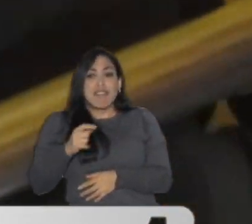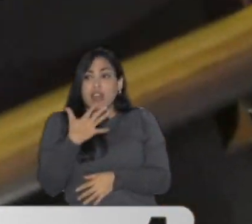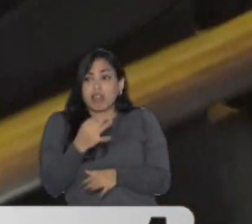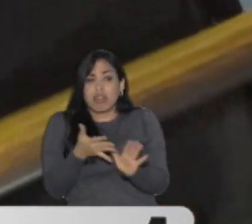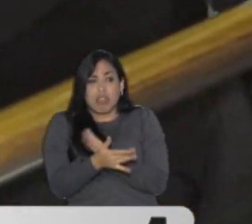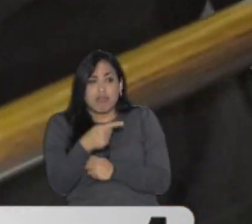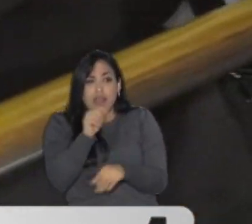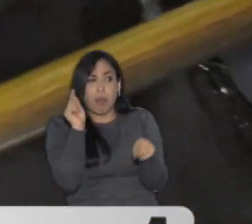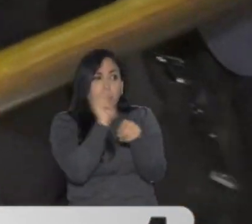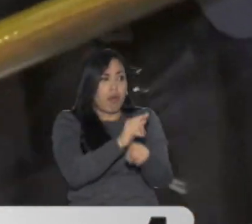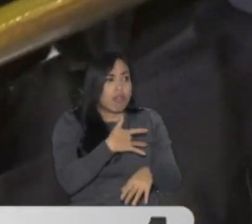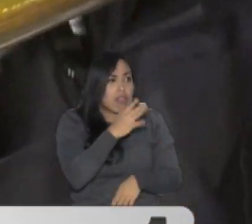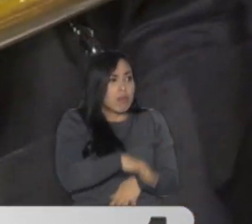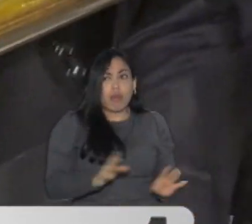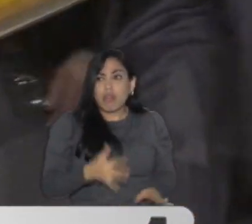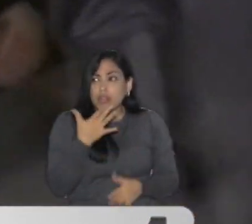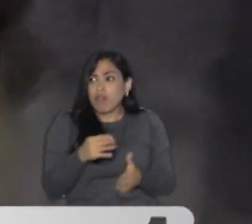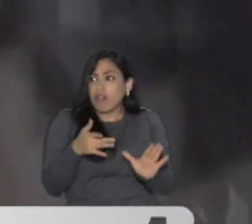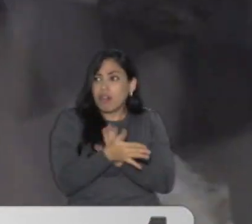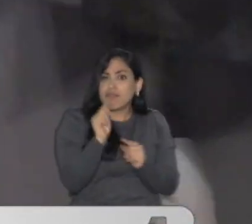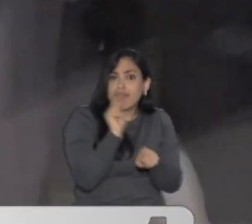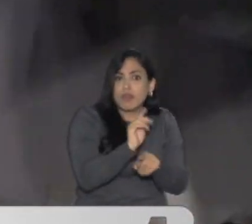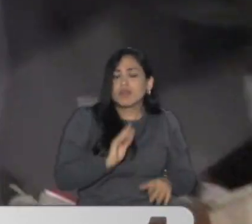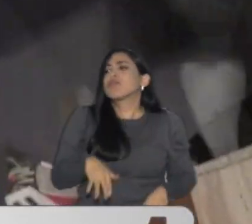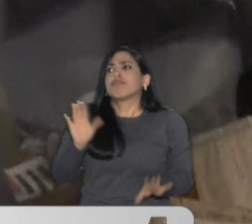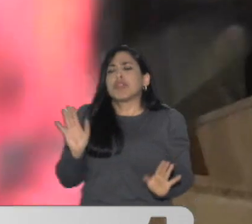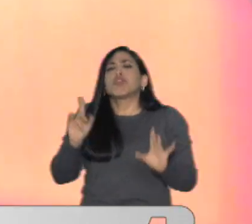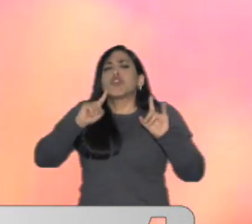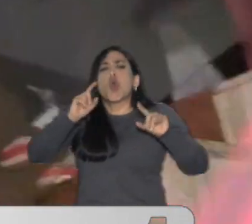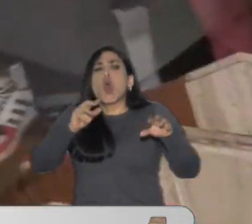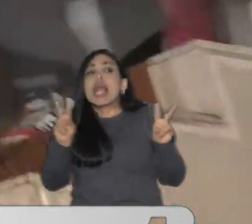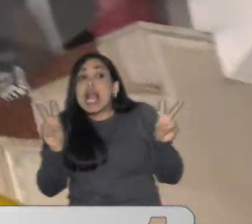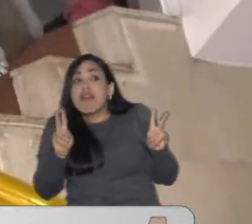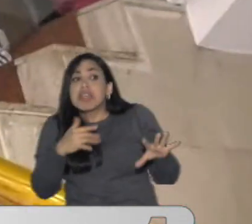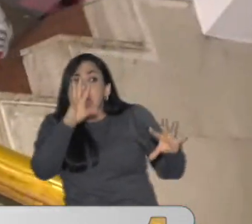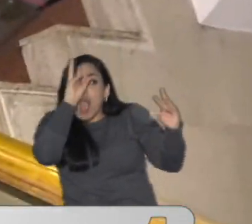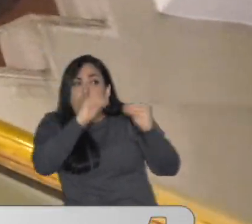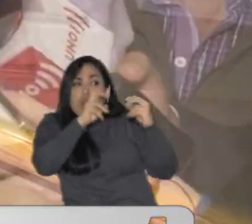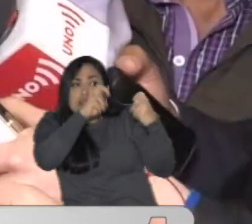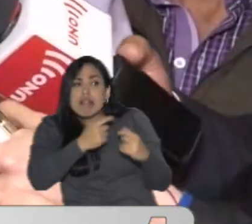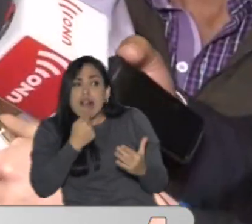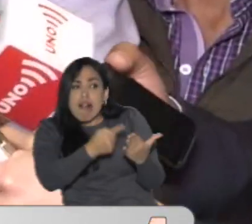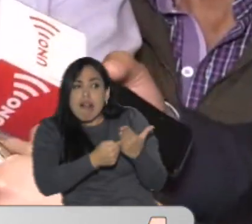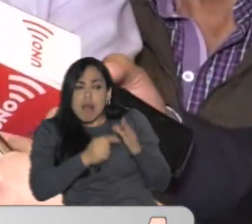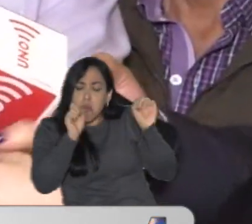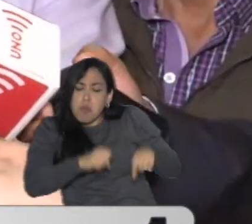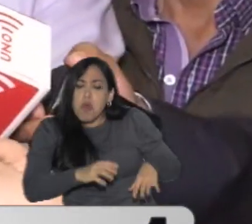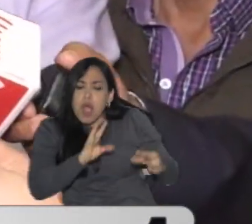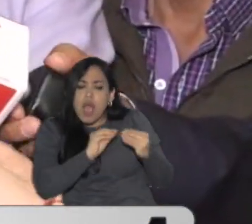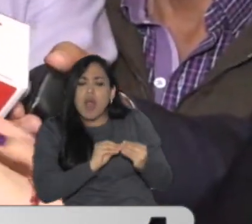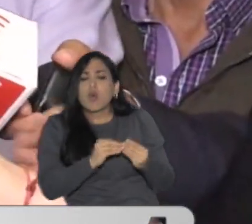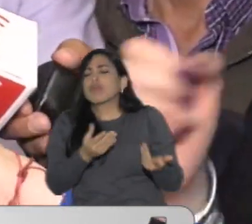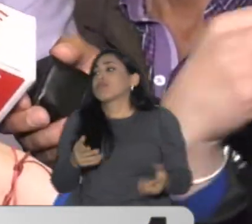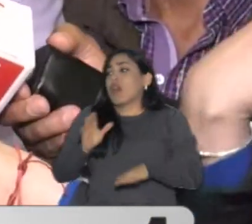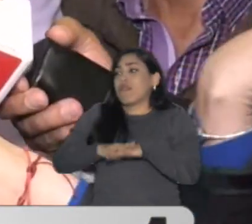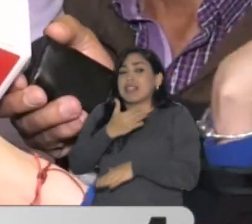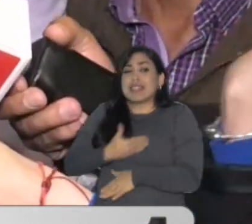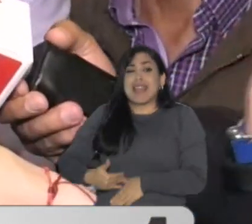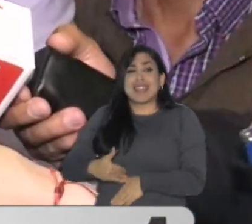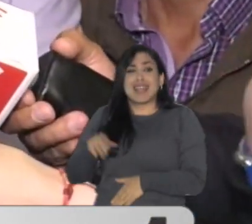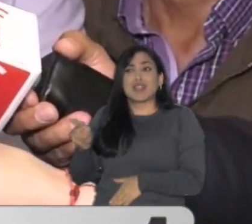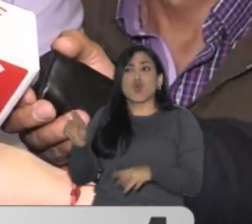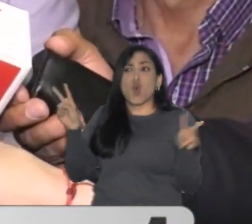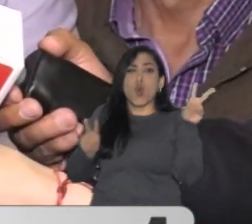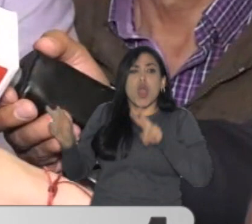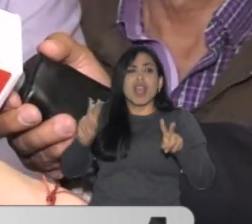la verdad, pero eso sí, dice que está dispuesta a conversar con César Gaviria. Para mí sí, César Gaviria busca una excusa